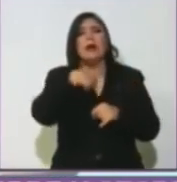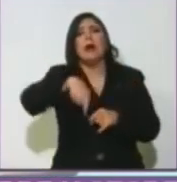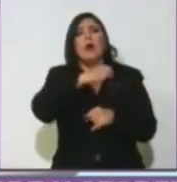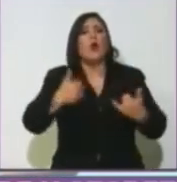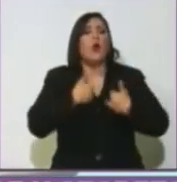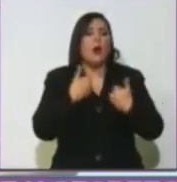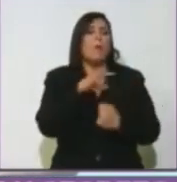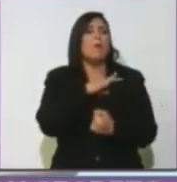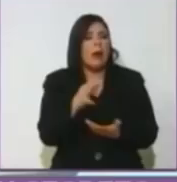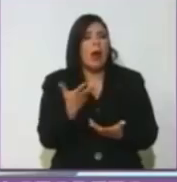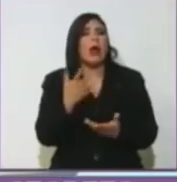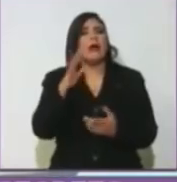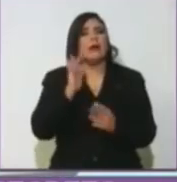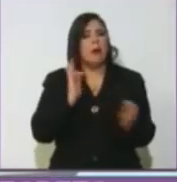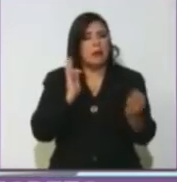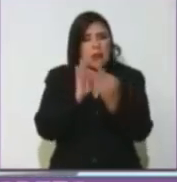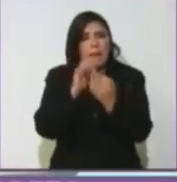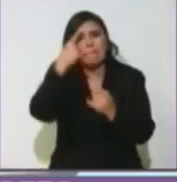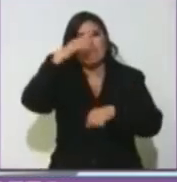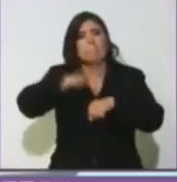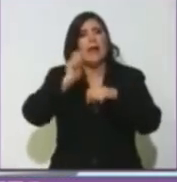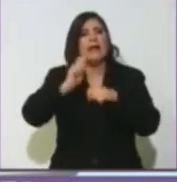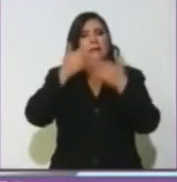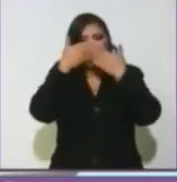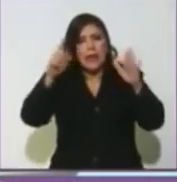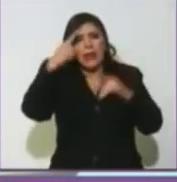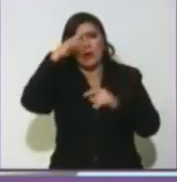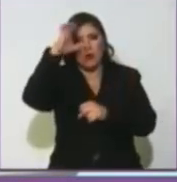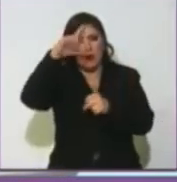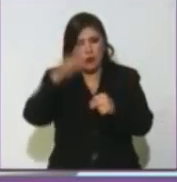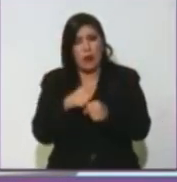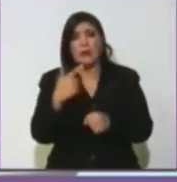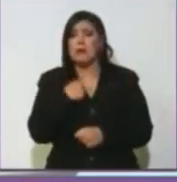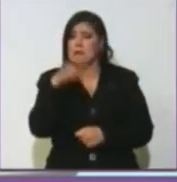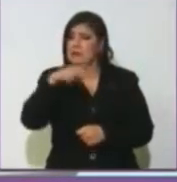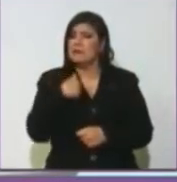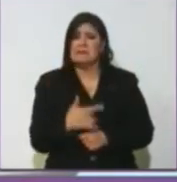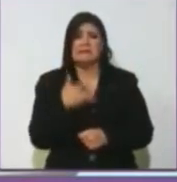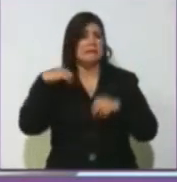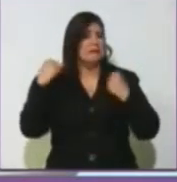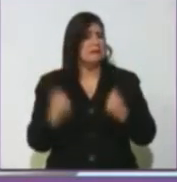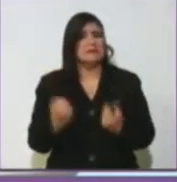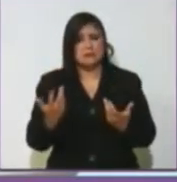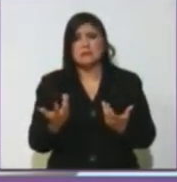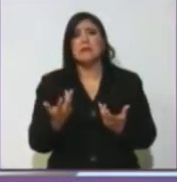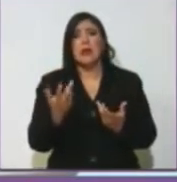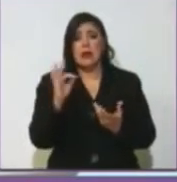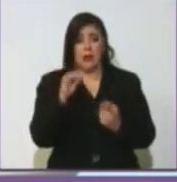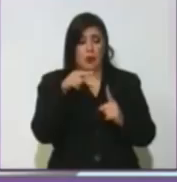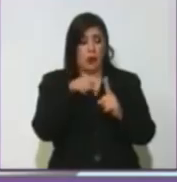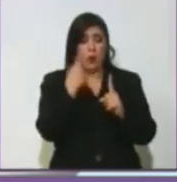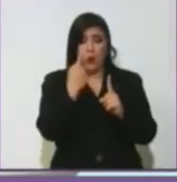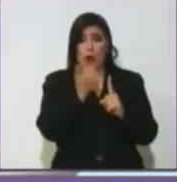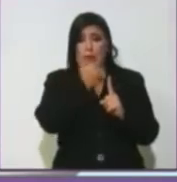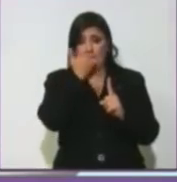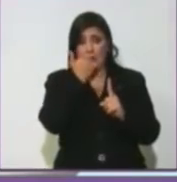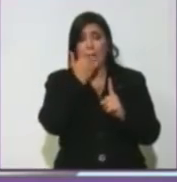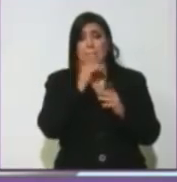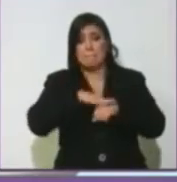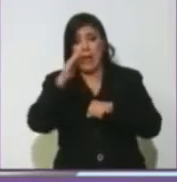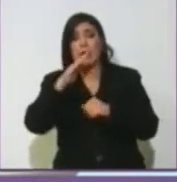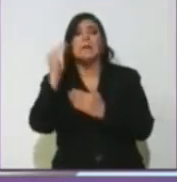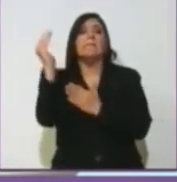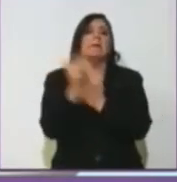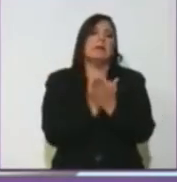acercarse a la cultura estoy convencida que un estudiante más es un delincuente